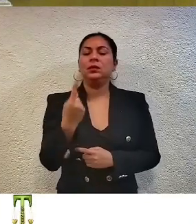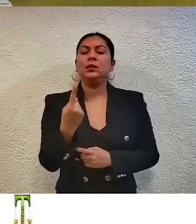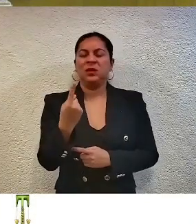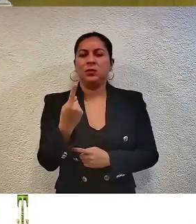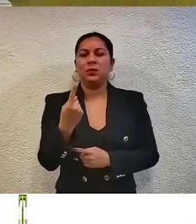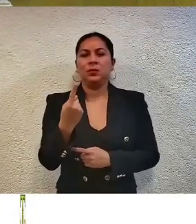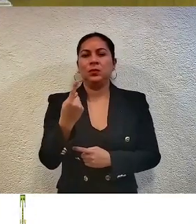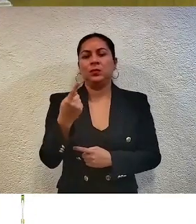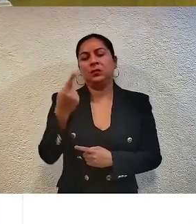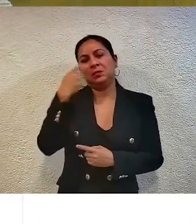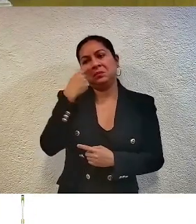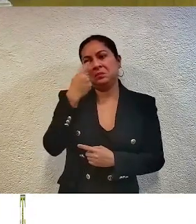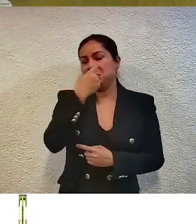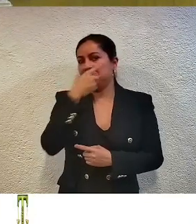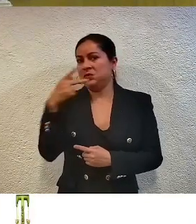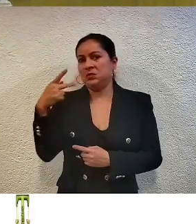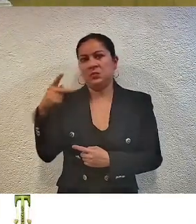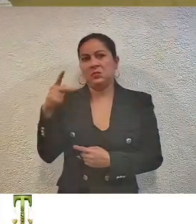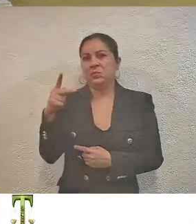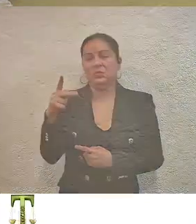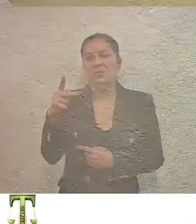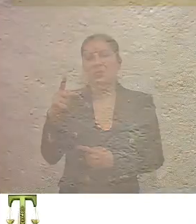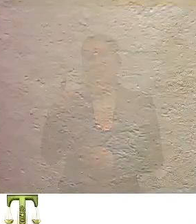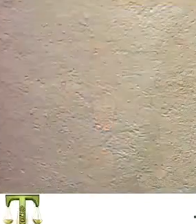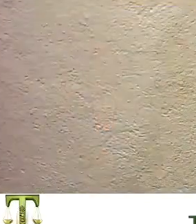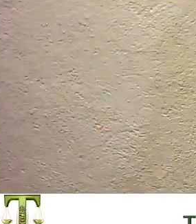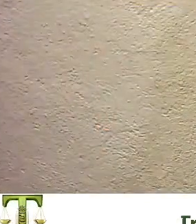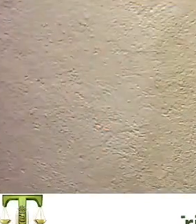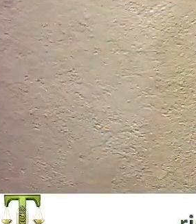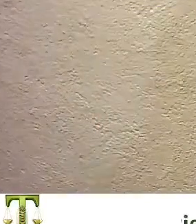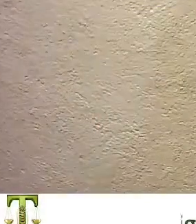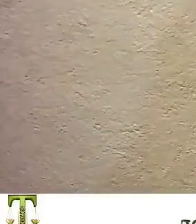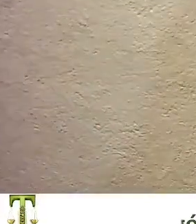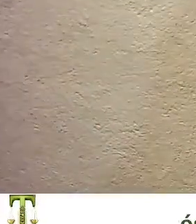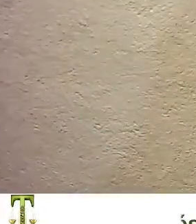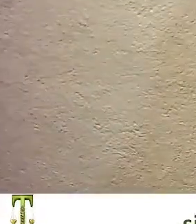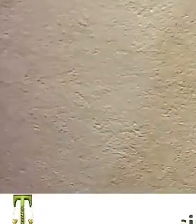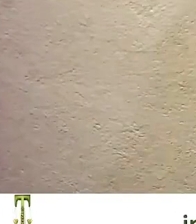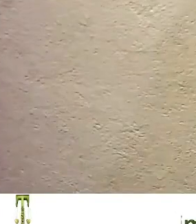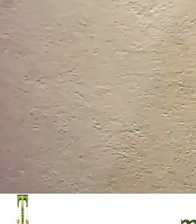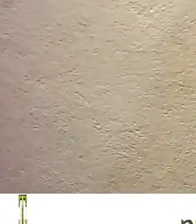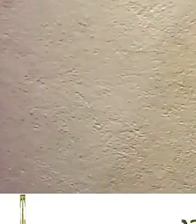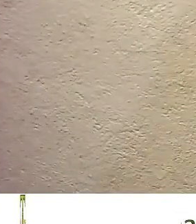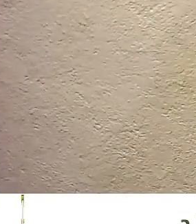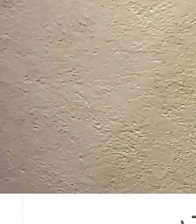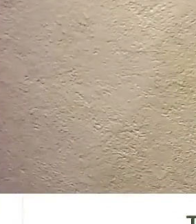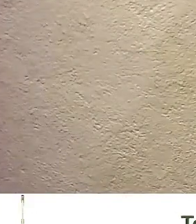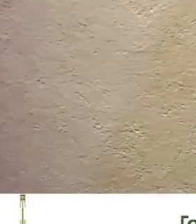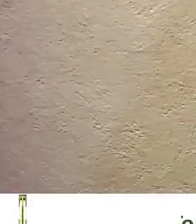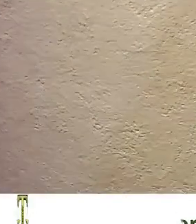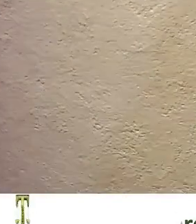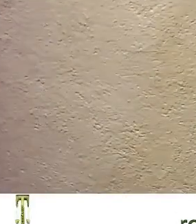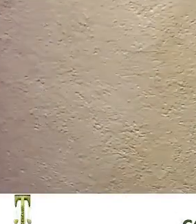pues desde su perspectiva implementa de manera deficiente las acciones afirmativas en favor de la comunidad